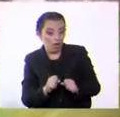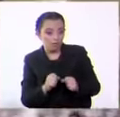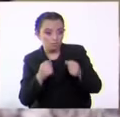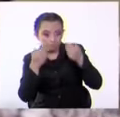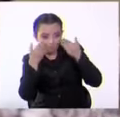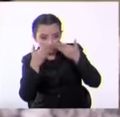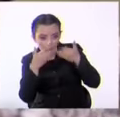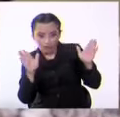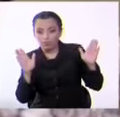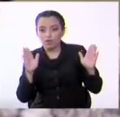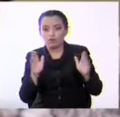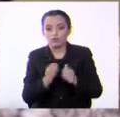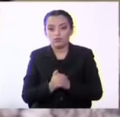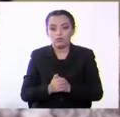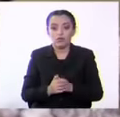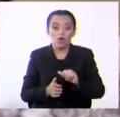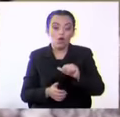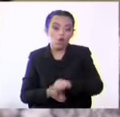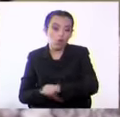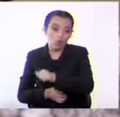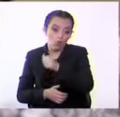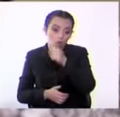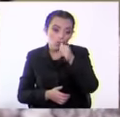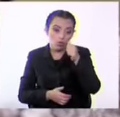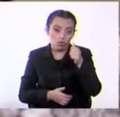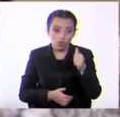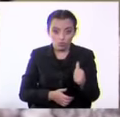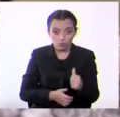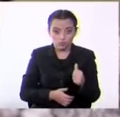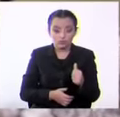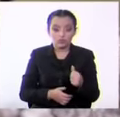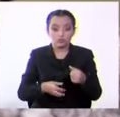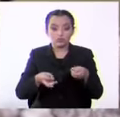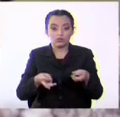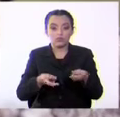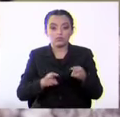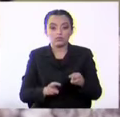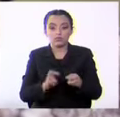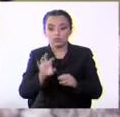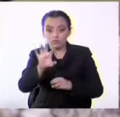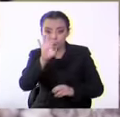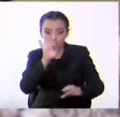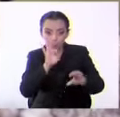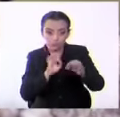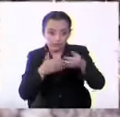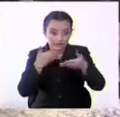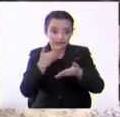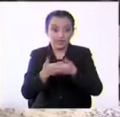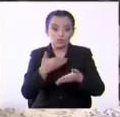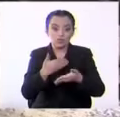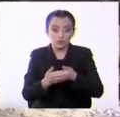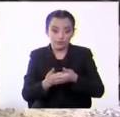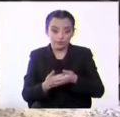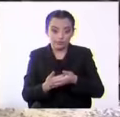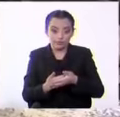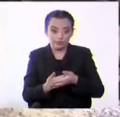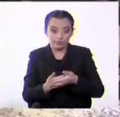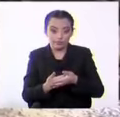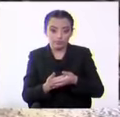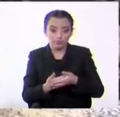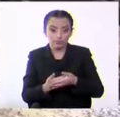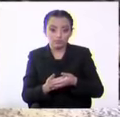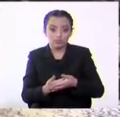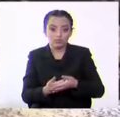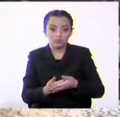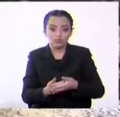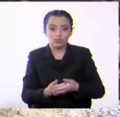Otro mecanismo similar, también propuesto por Darwin, es la selección sexual. La selección sexual sugiere que